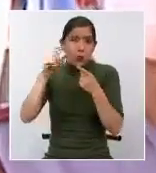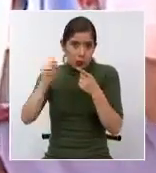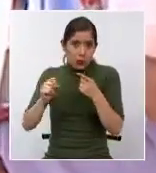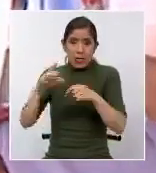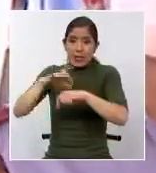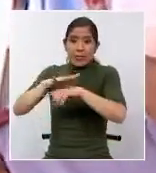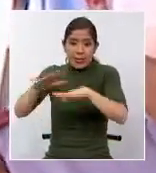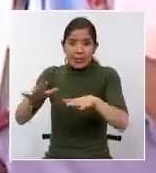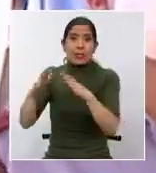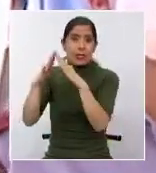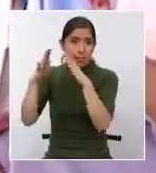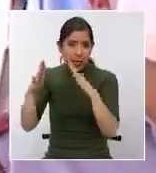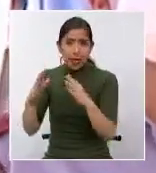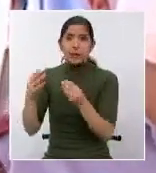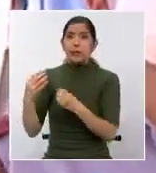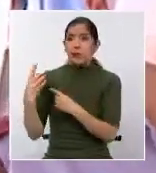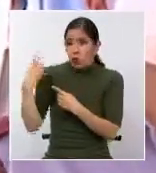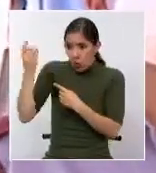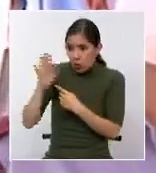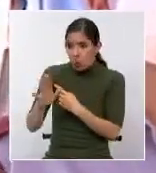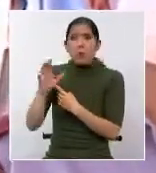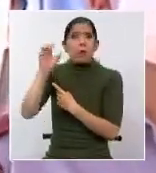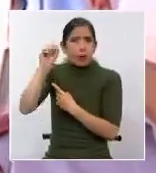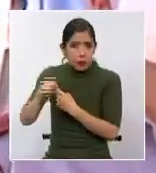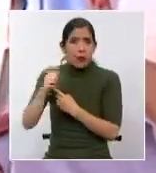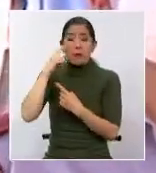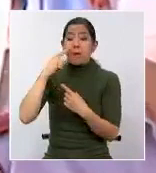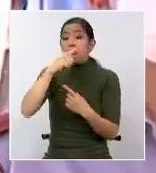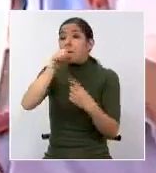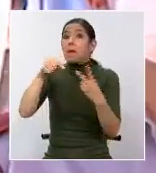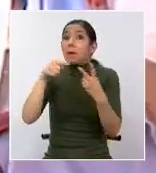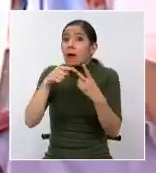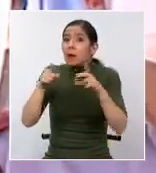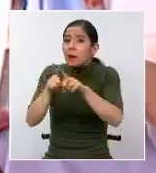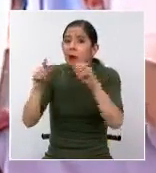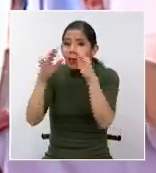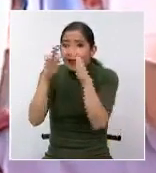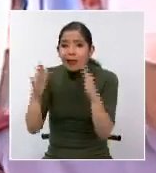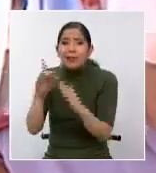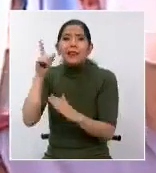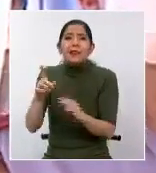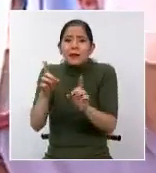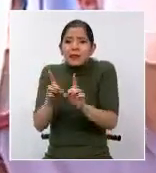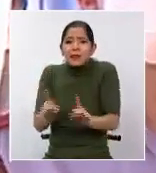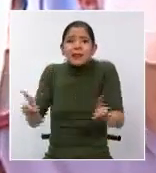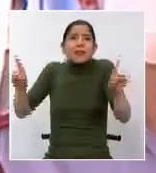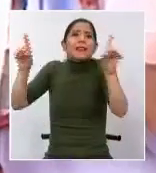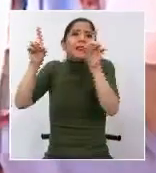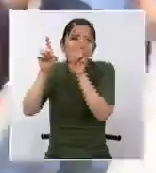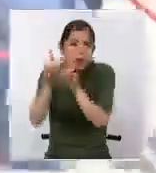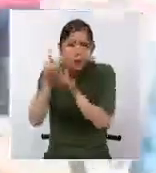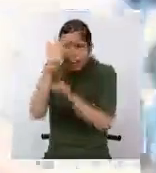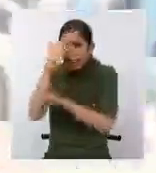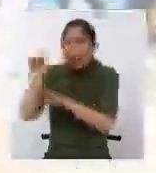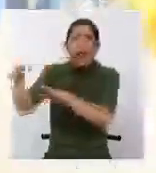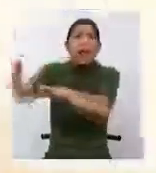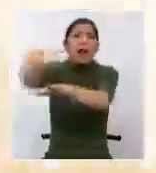también viviendas dignas aquí, en las zonas donde estaban olvidados nuestros hermanos.